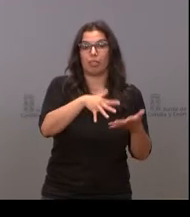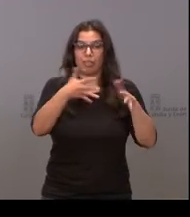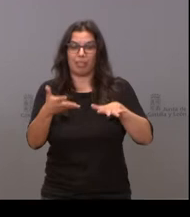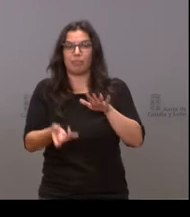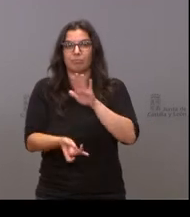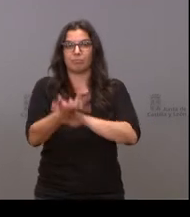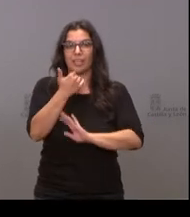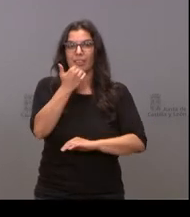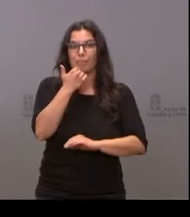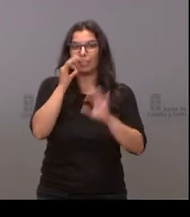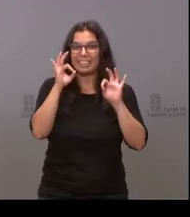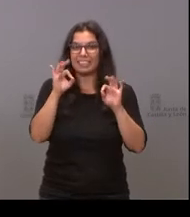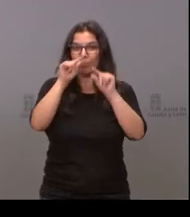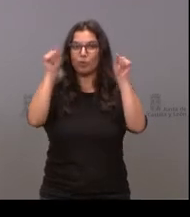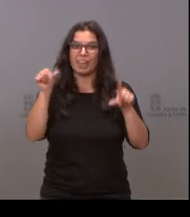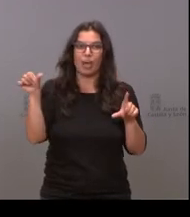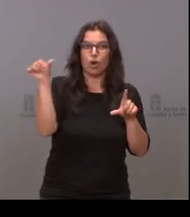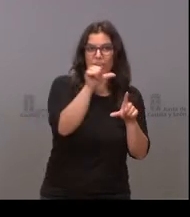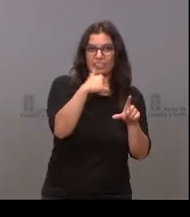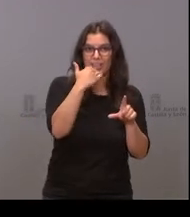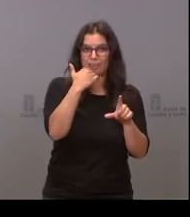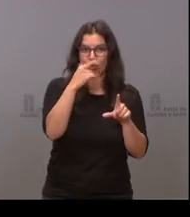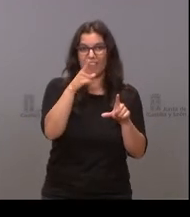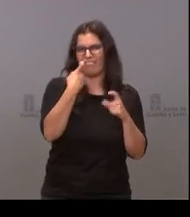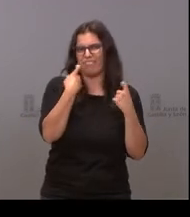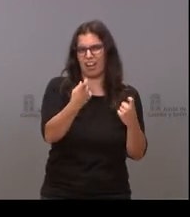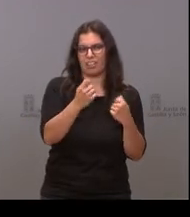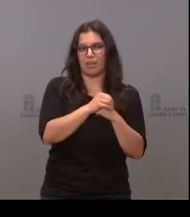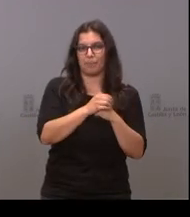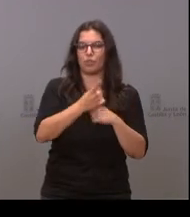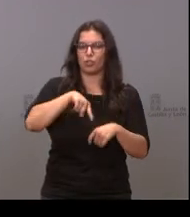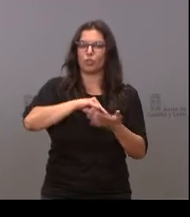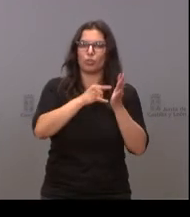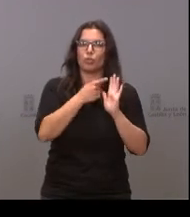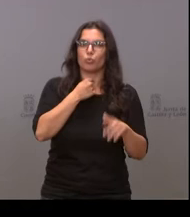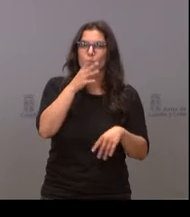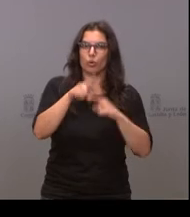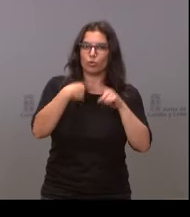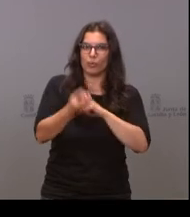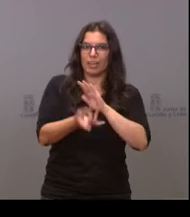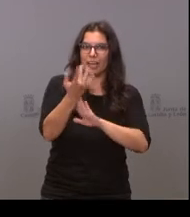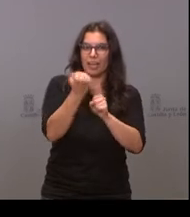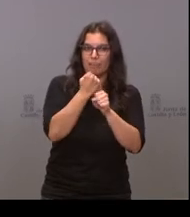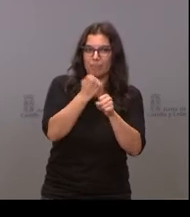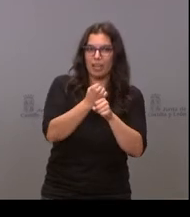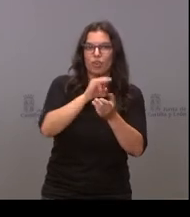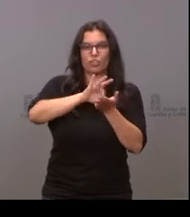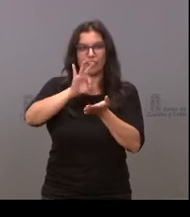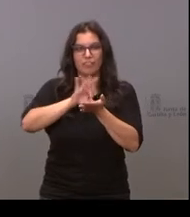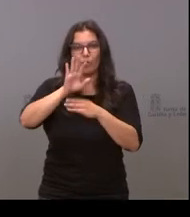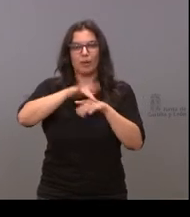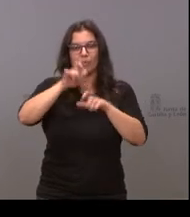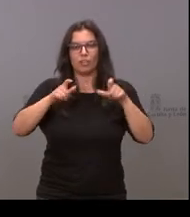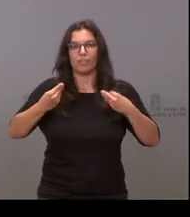concretamente en el oeste de la provincia donde más falta que nos guste este proyecto que va a generar empleo y servicios para los alistanos